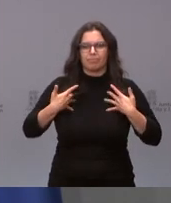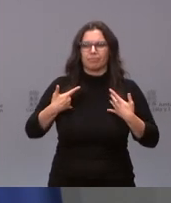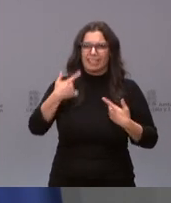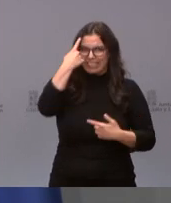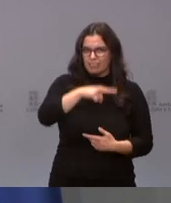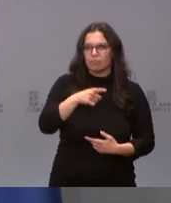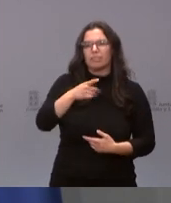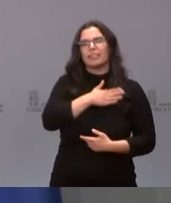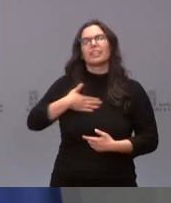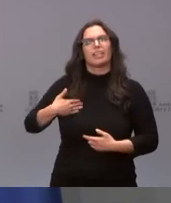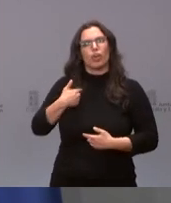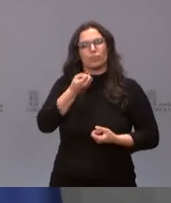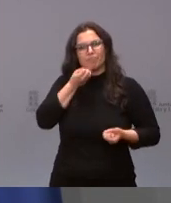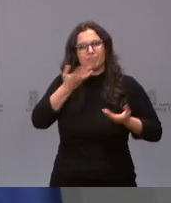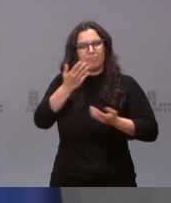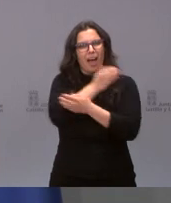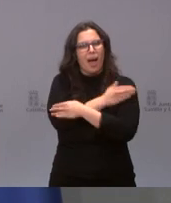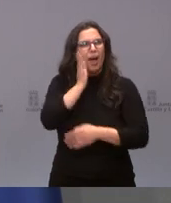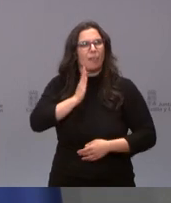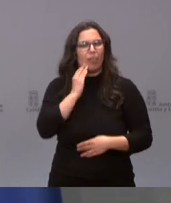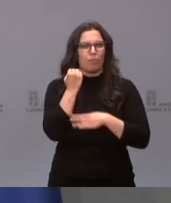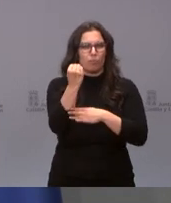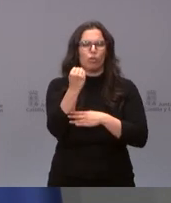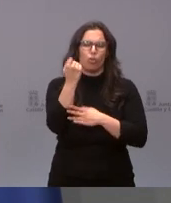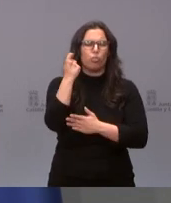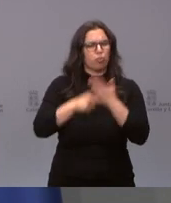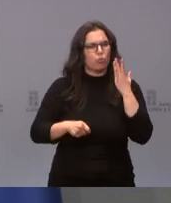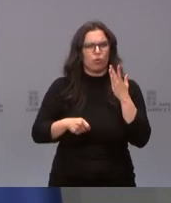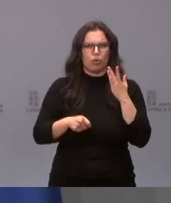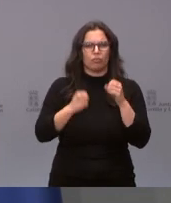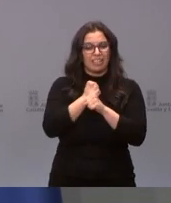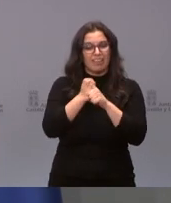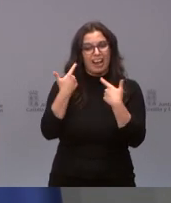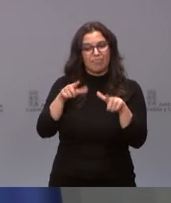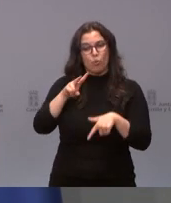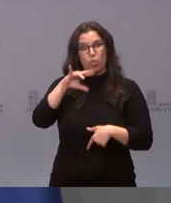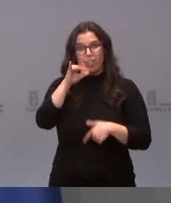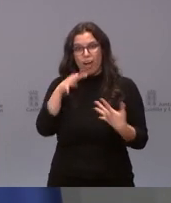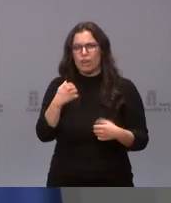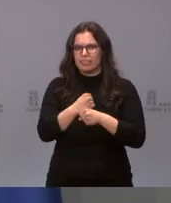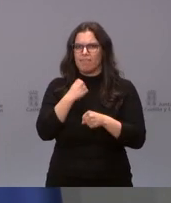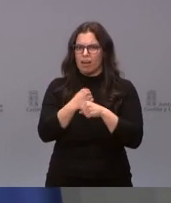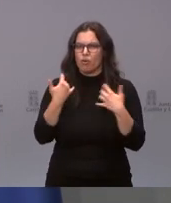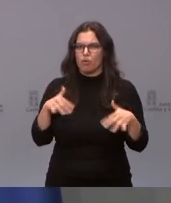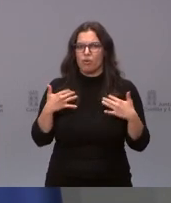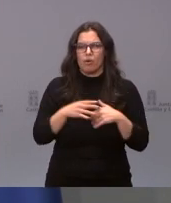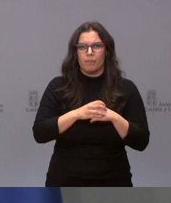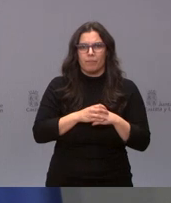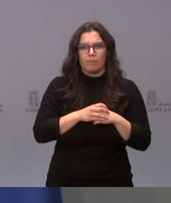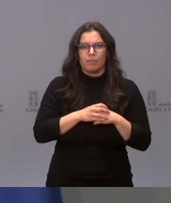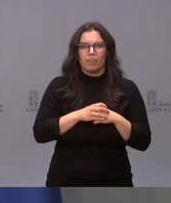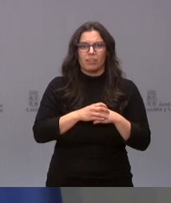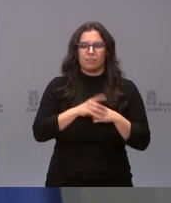todos y darles mucho apoyo es duro trabajar en las unidades de críticos ahora es duro trabajar en las